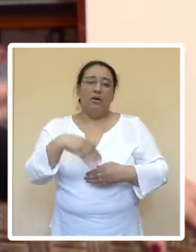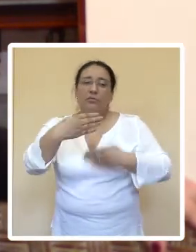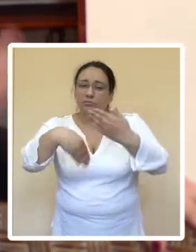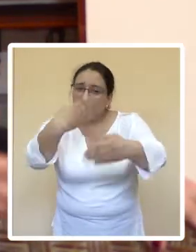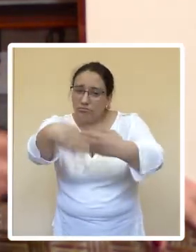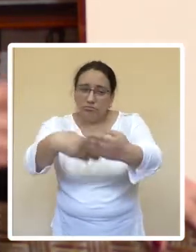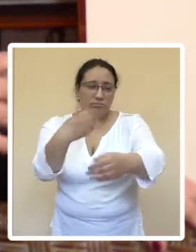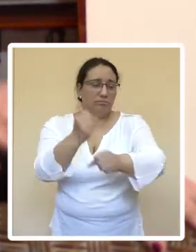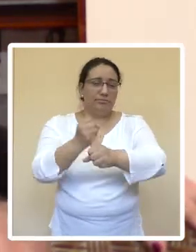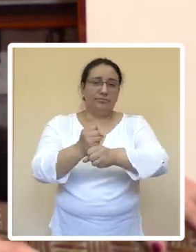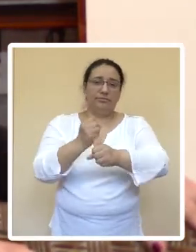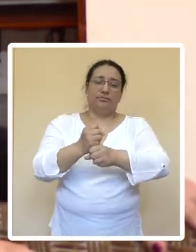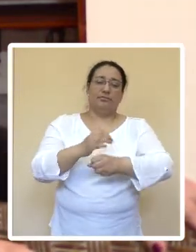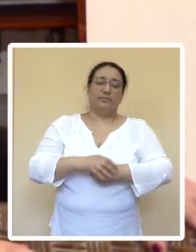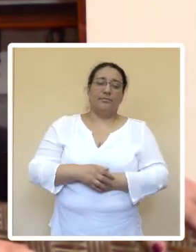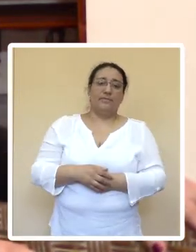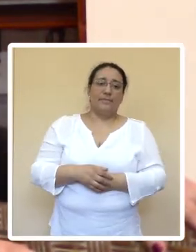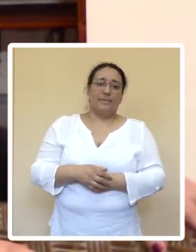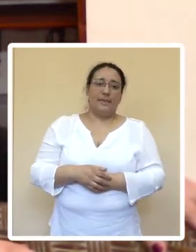Seguiremos trabajando,